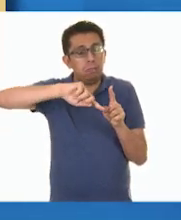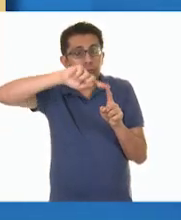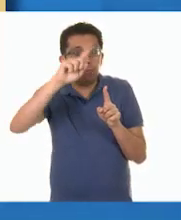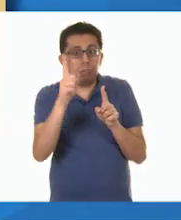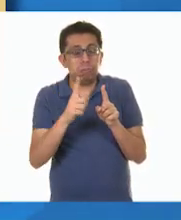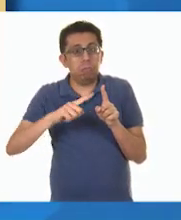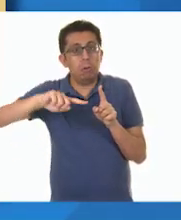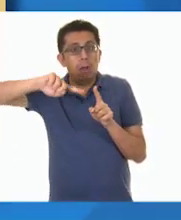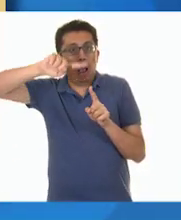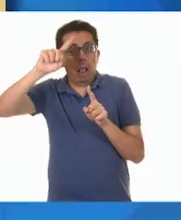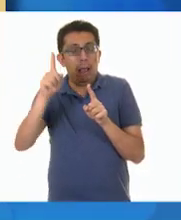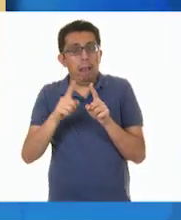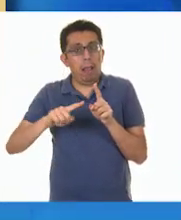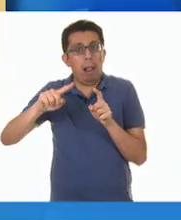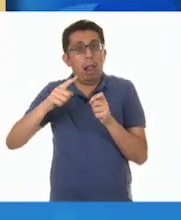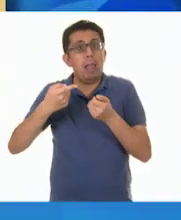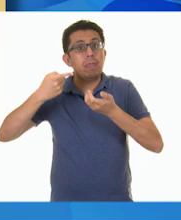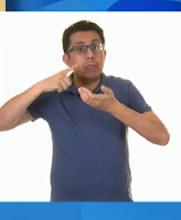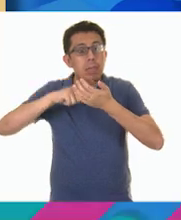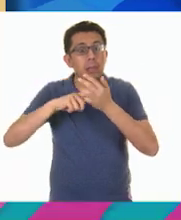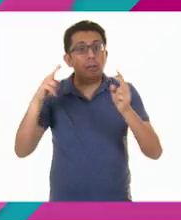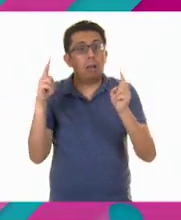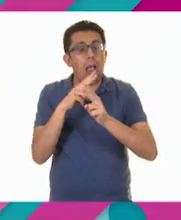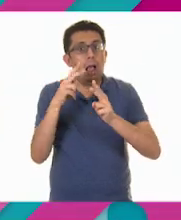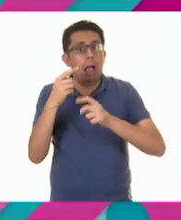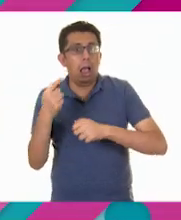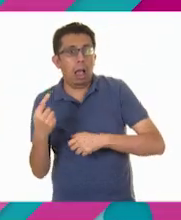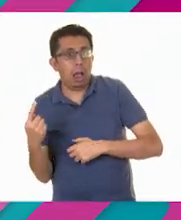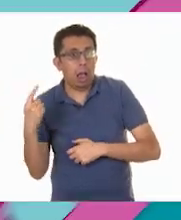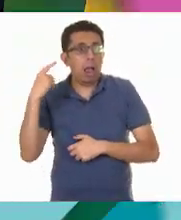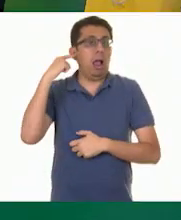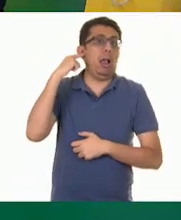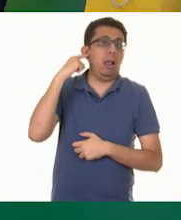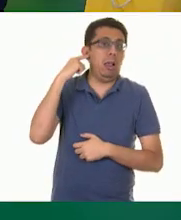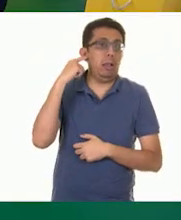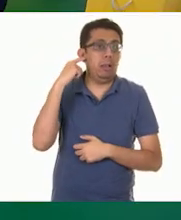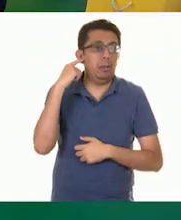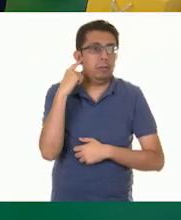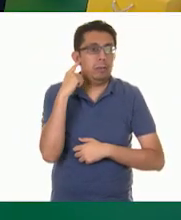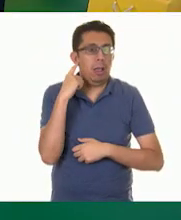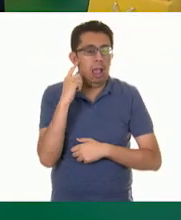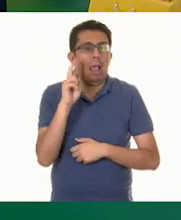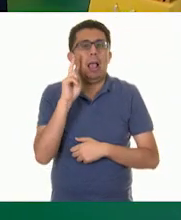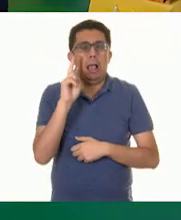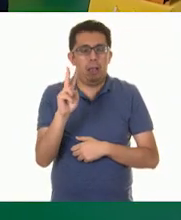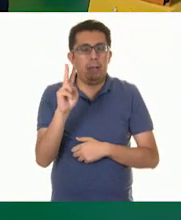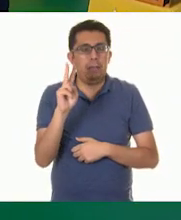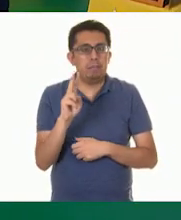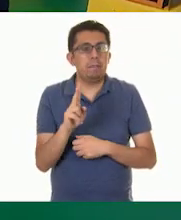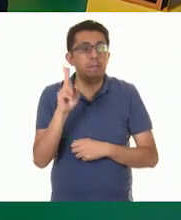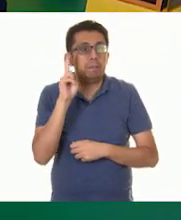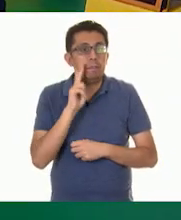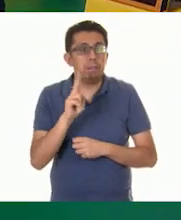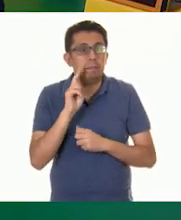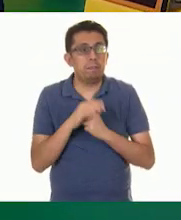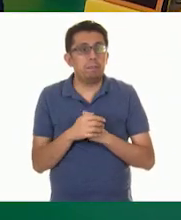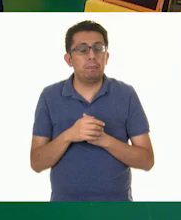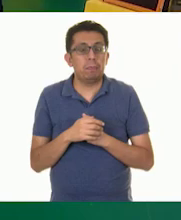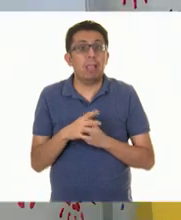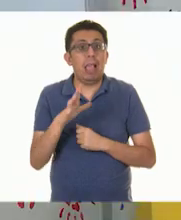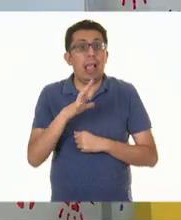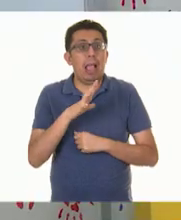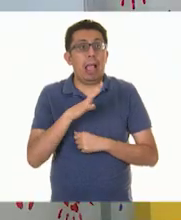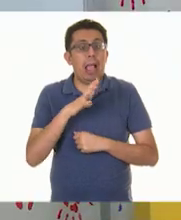pasan a tu oreja. ¡Órale! Veamos cómo es con nuestro teléfono. En este caso, Sí. uno genera ondas